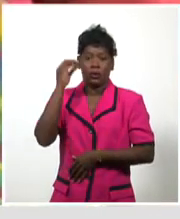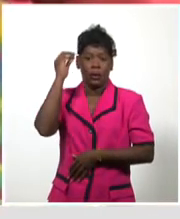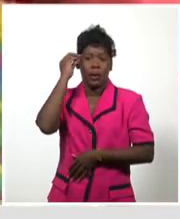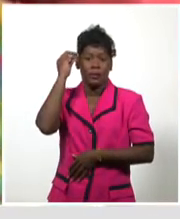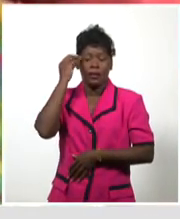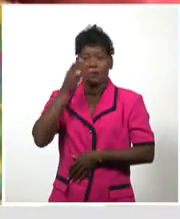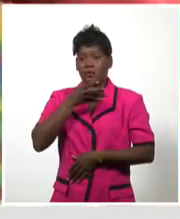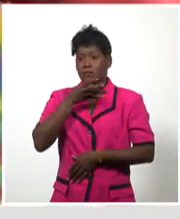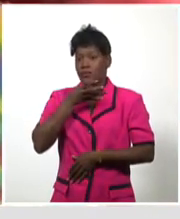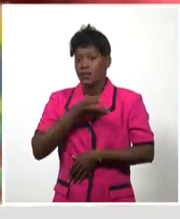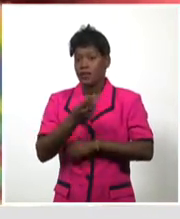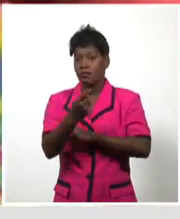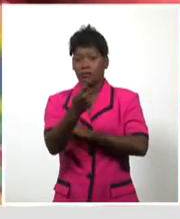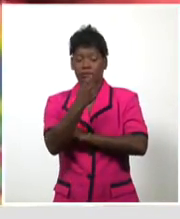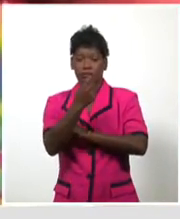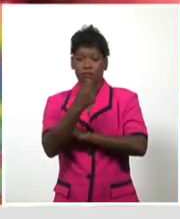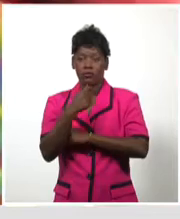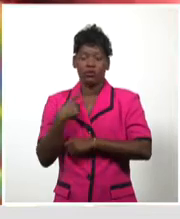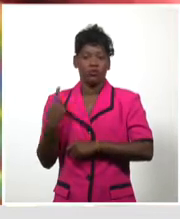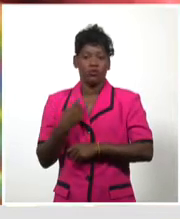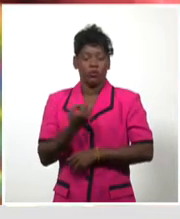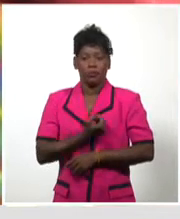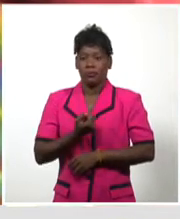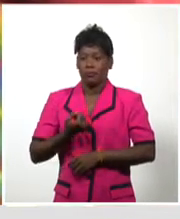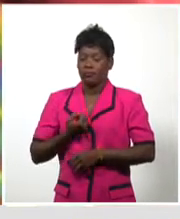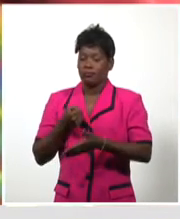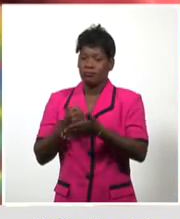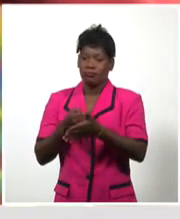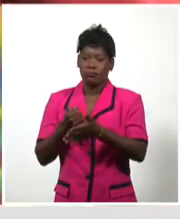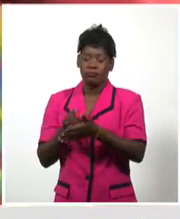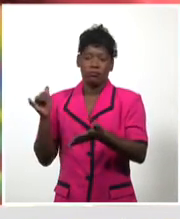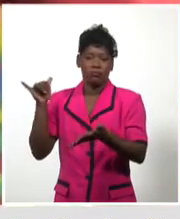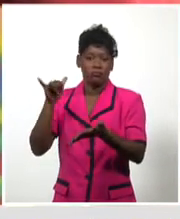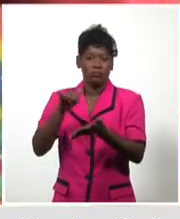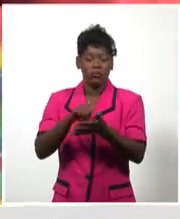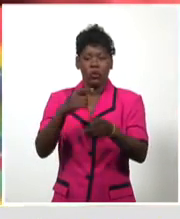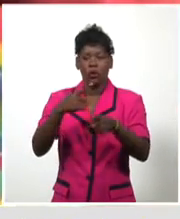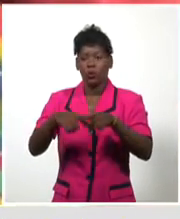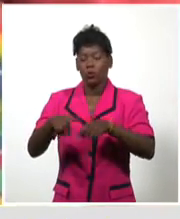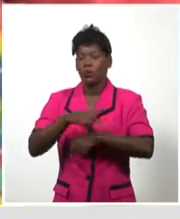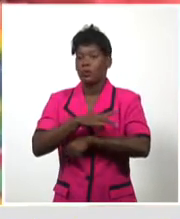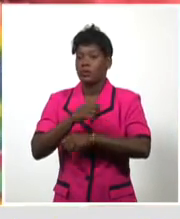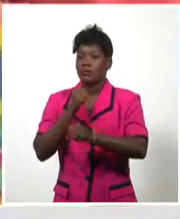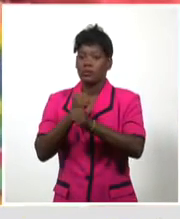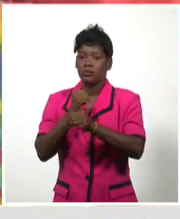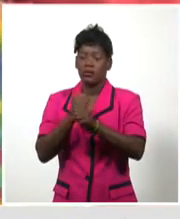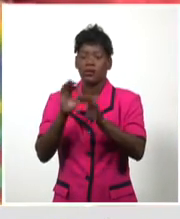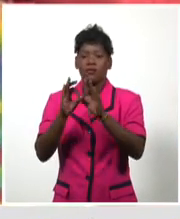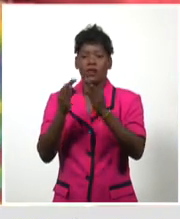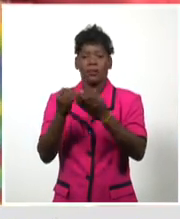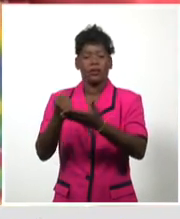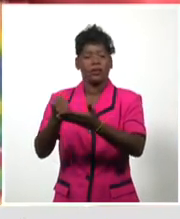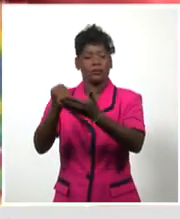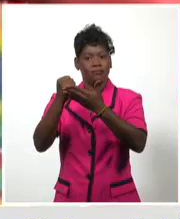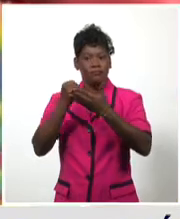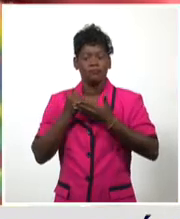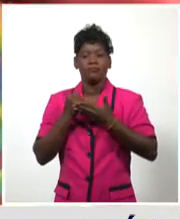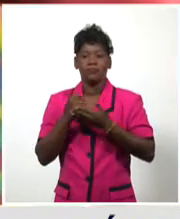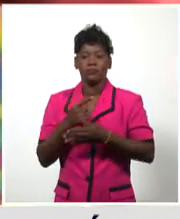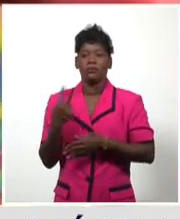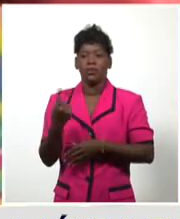jefe. Mi familia está preparada para eso y ellos me dan mucho apoyo también, confían en que todo va a